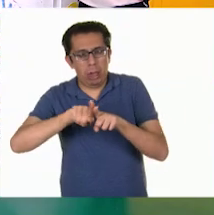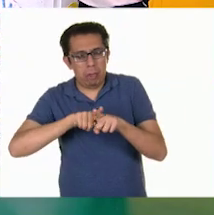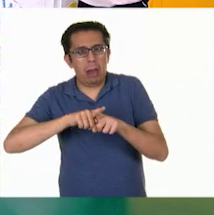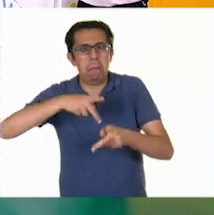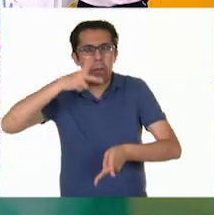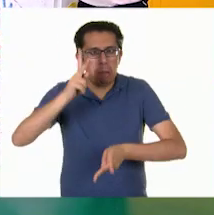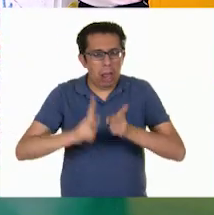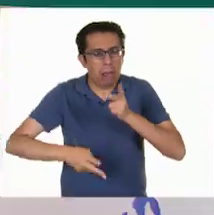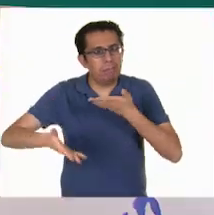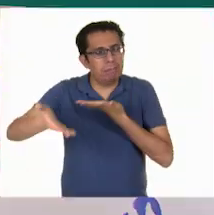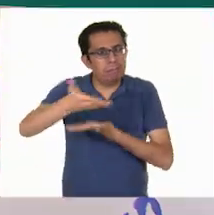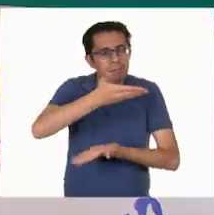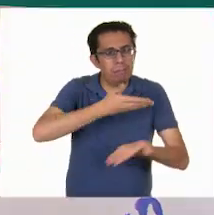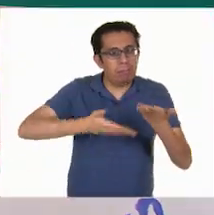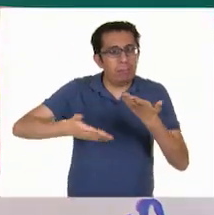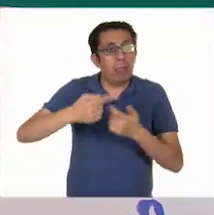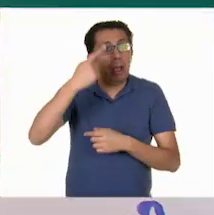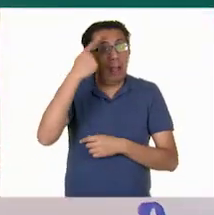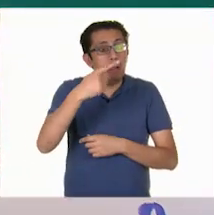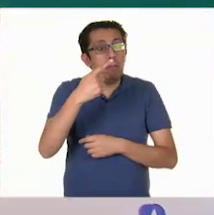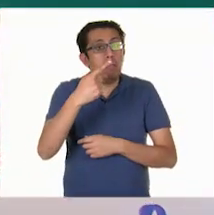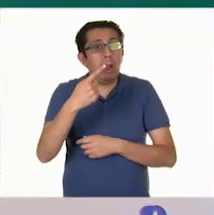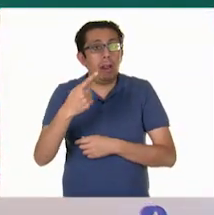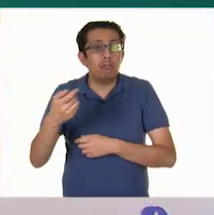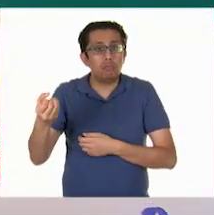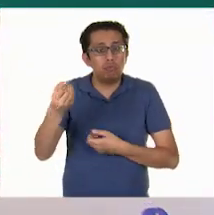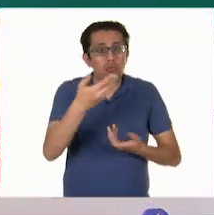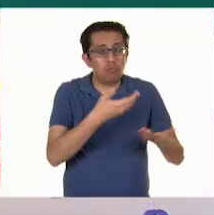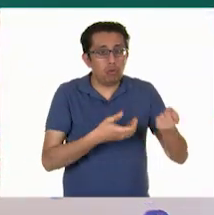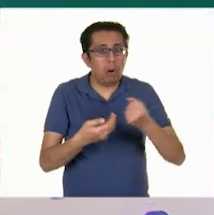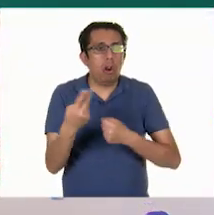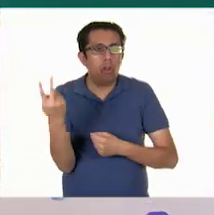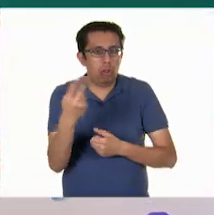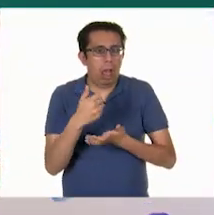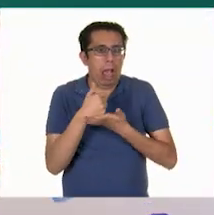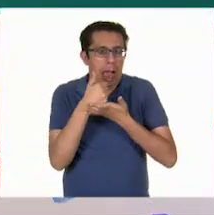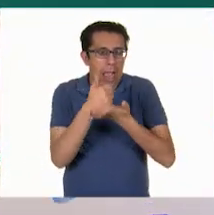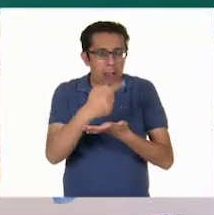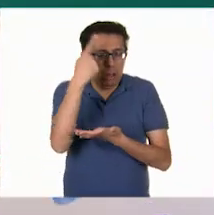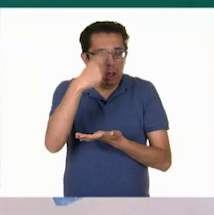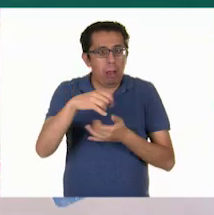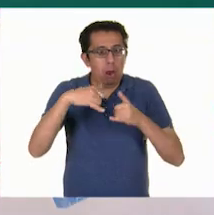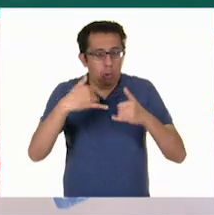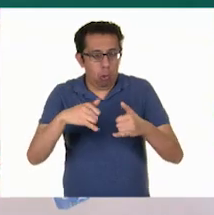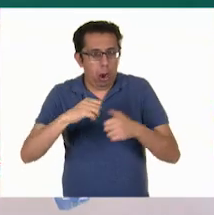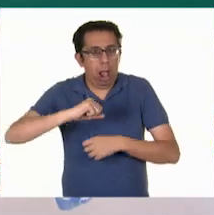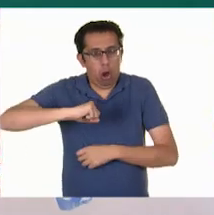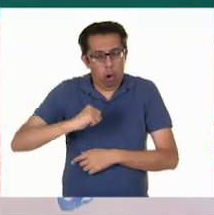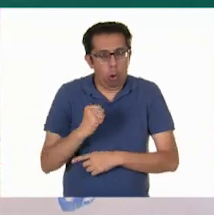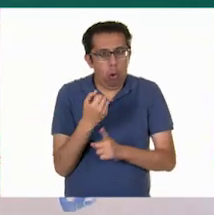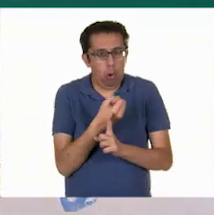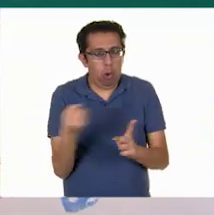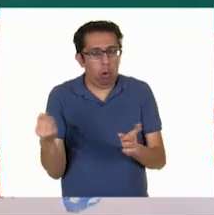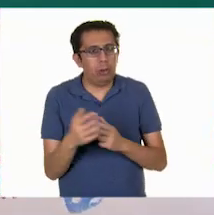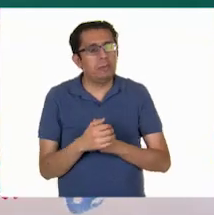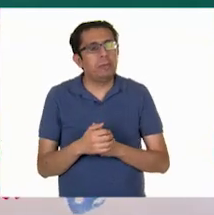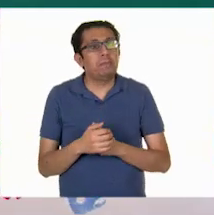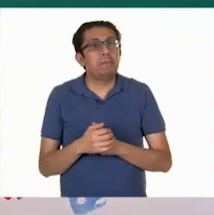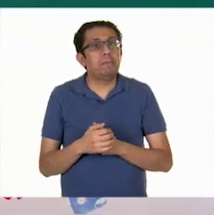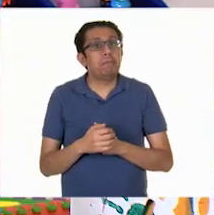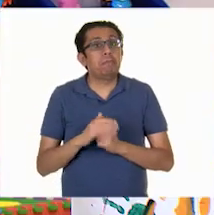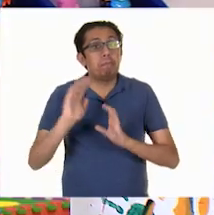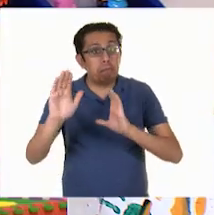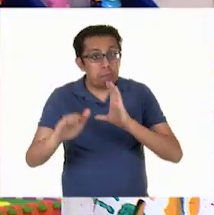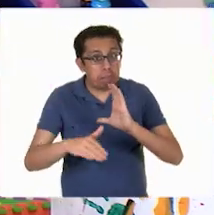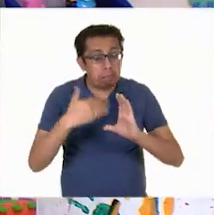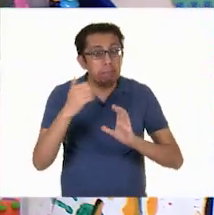hermanas, para que entre ambas y ambos recojan los juguetes, pues eso definitivamente es más justo, ¿no? Gloria está mandando otra opinión,